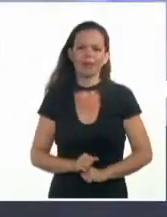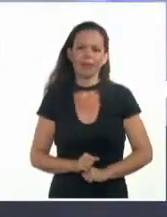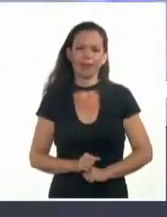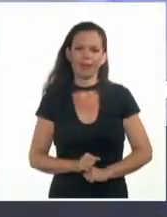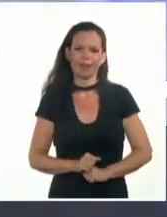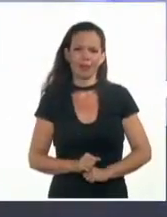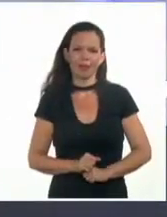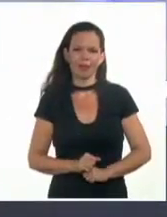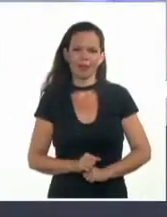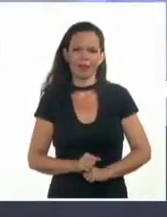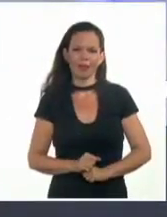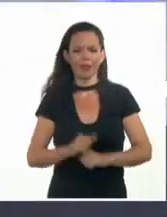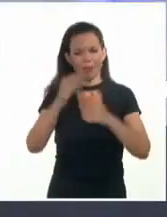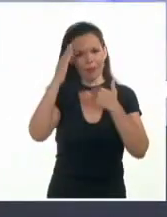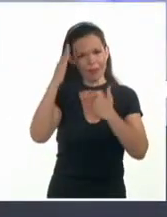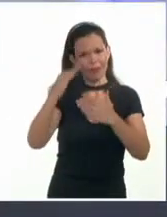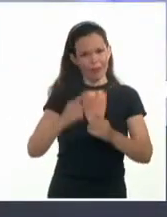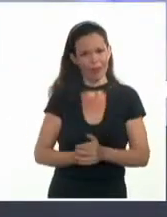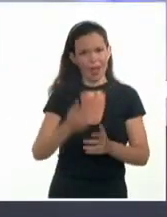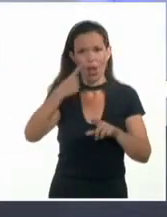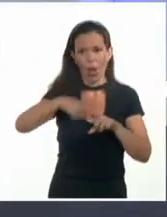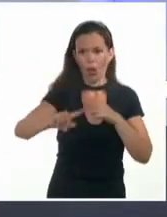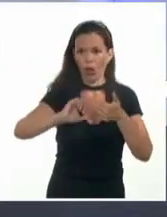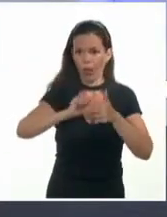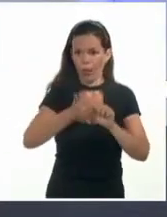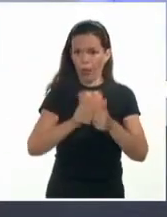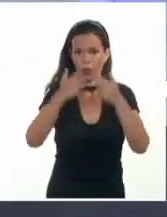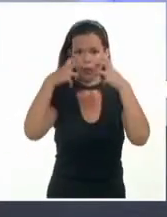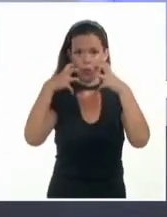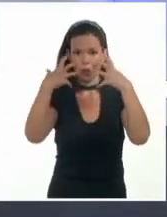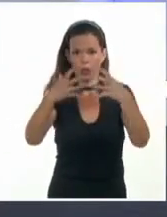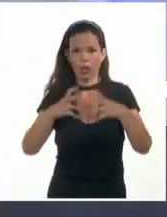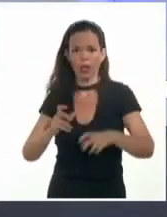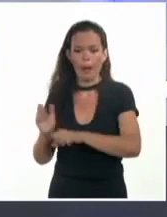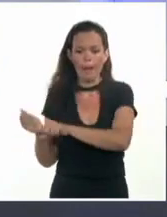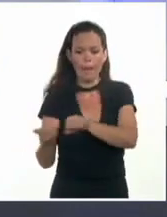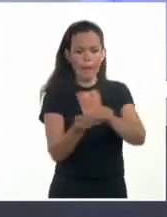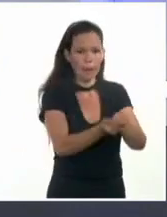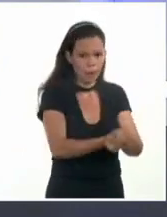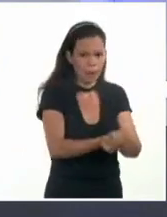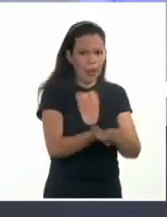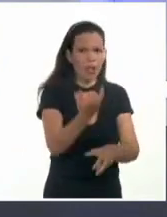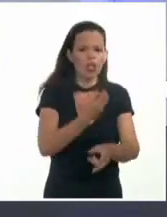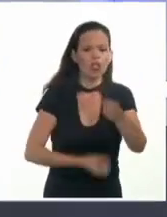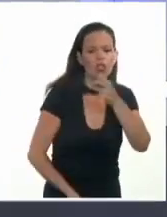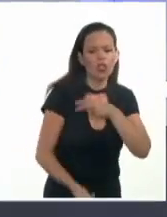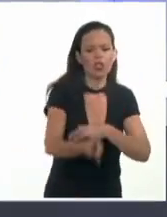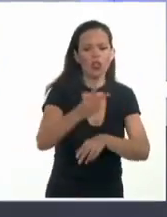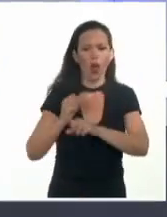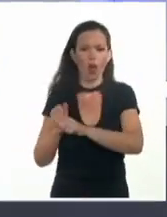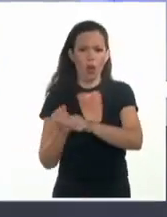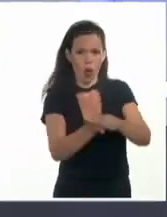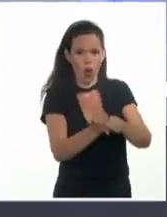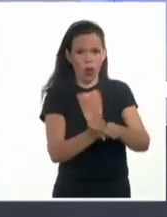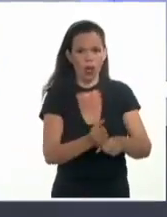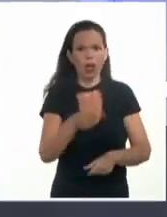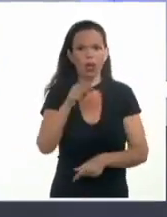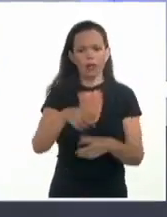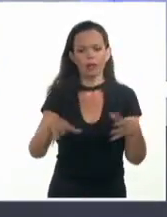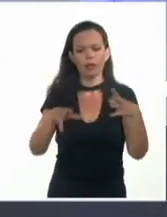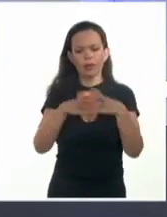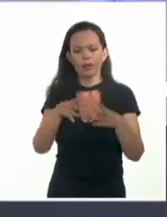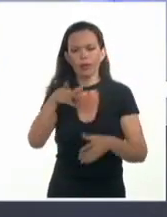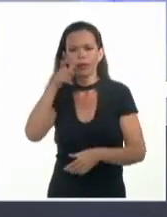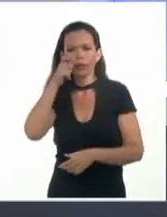Gracias, Giselle. Otro de los deportes que quiere reinar es el softball, que en el sexo masculino ostenta la corona de Barranquilla 2018. Hoy